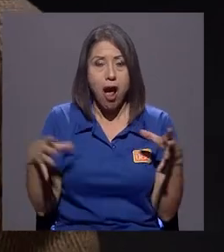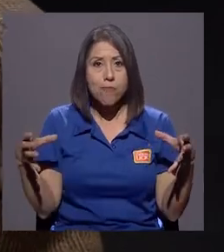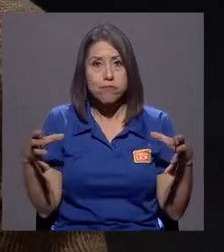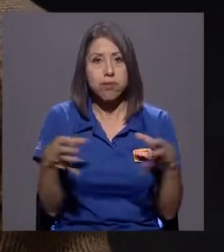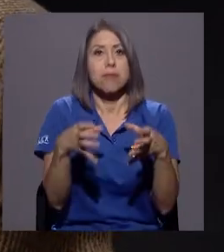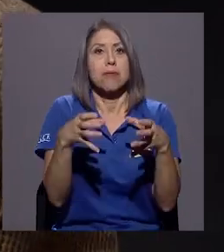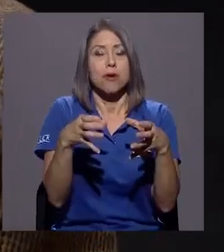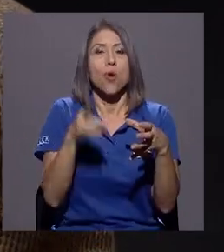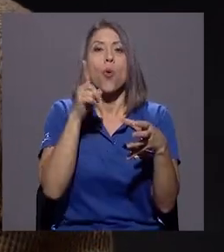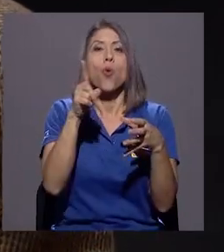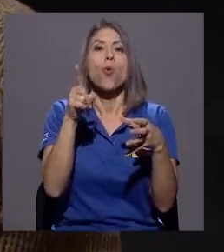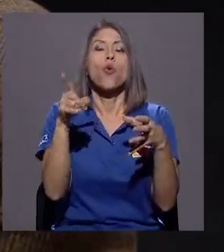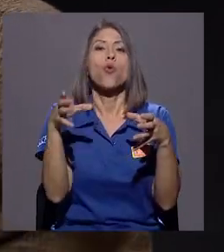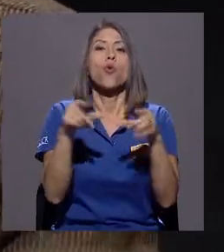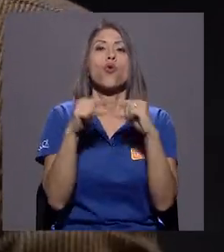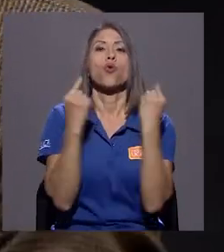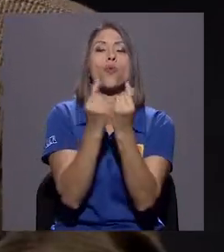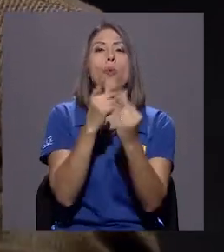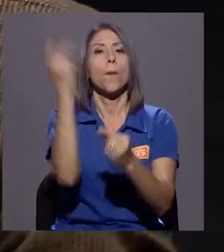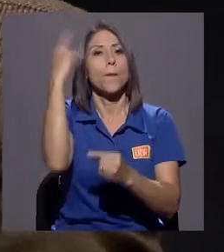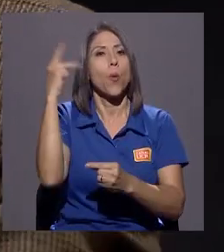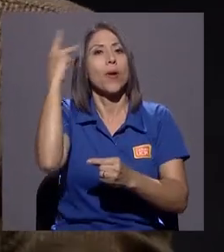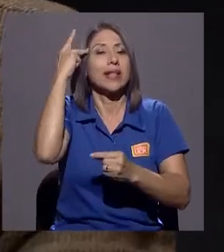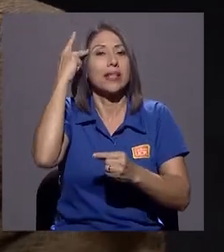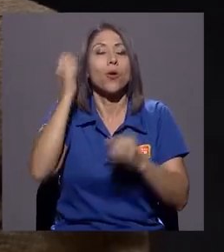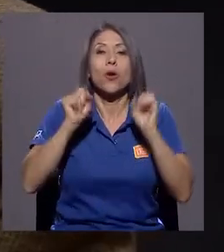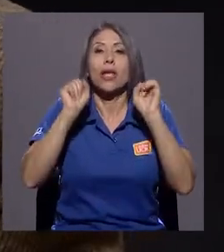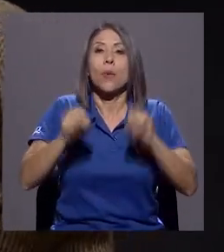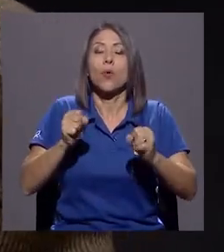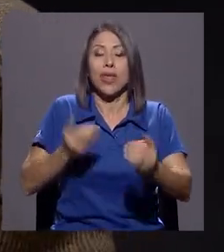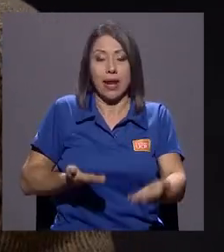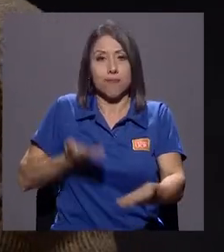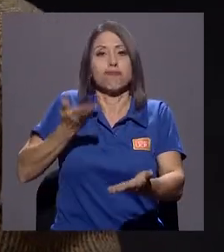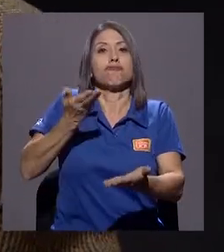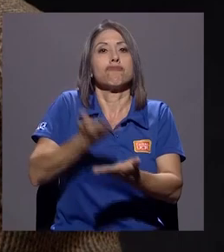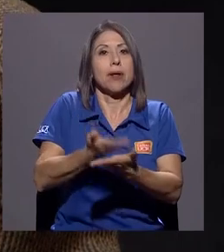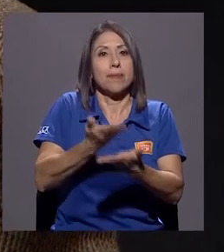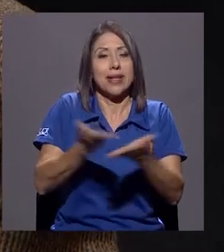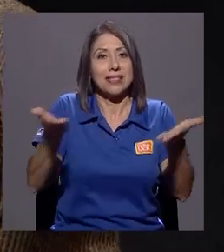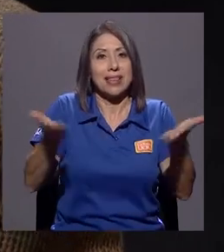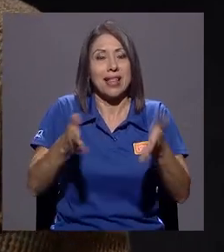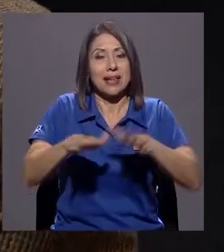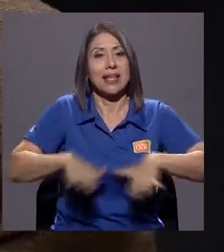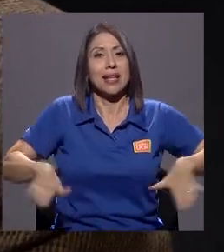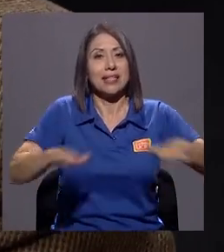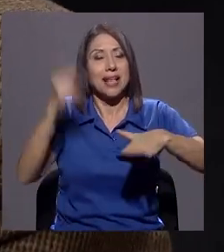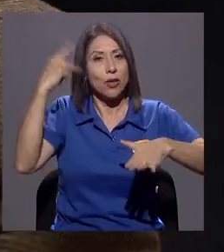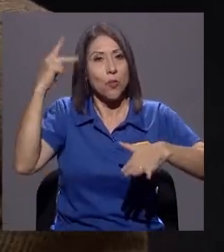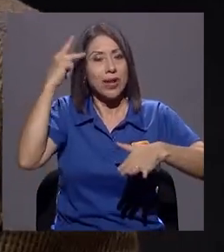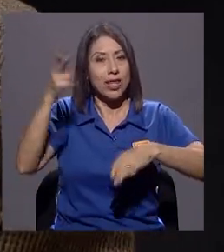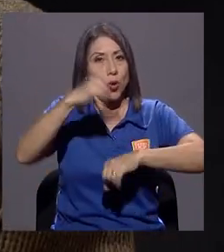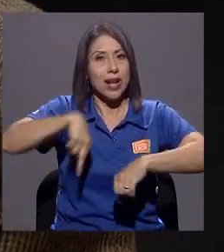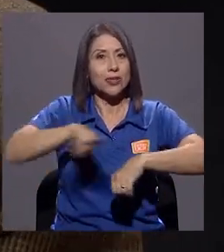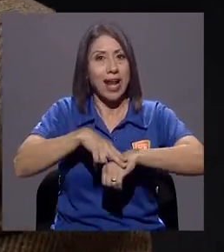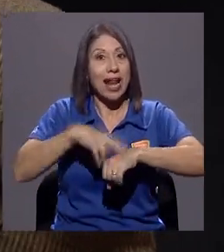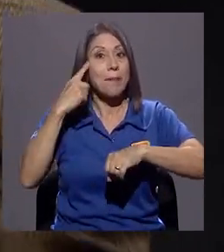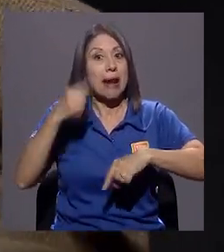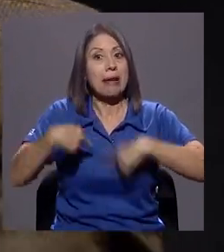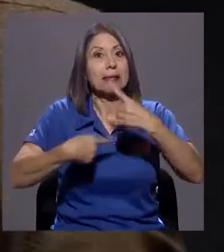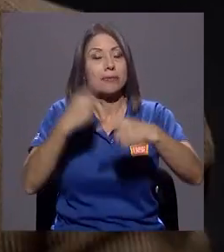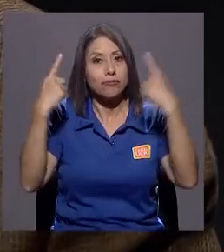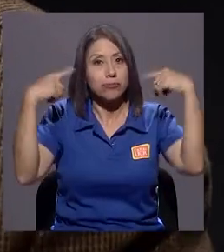alguna posibilidad de éxito presentarse en el escenario político nacional ese es el propósito de merino